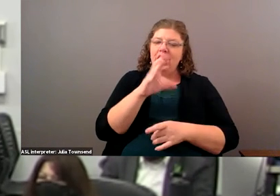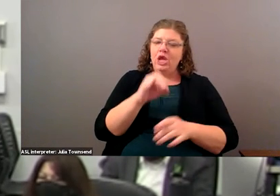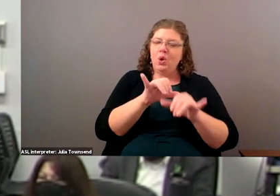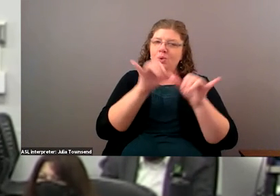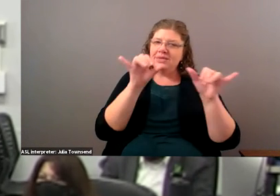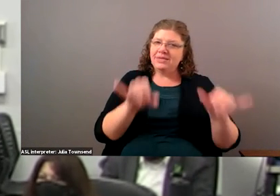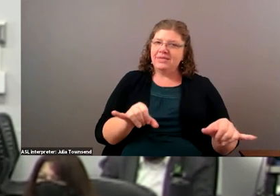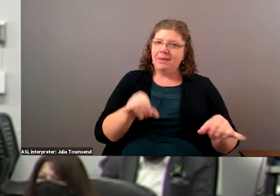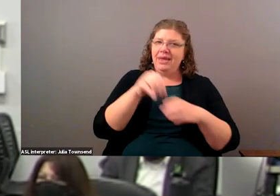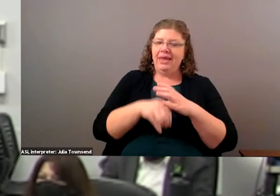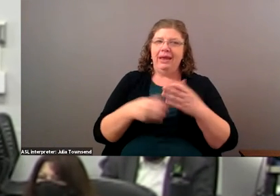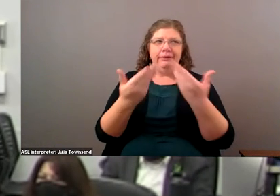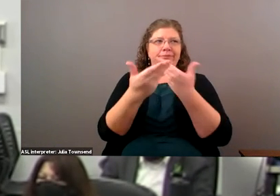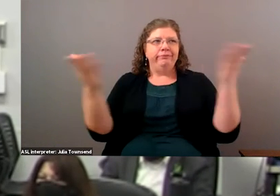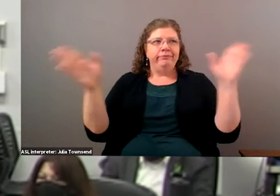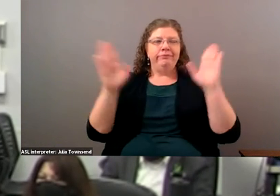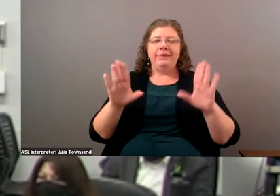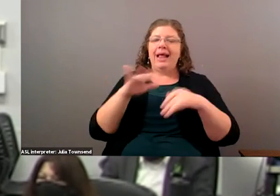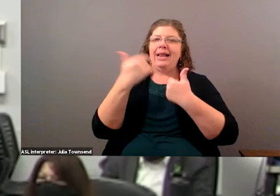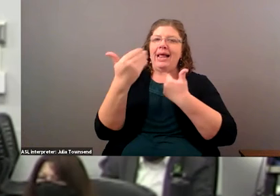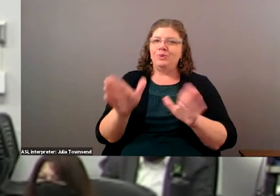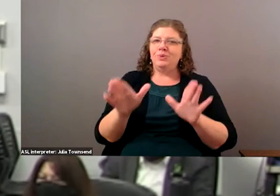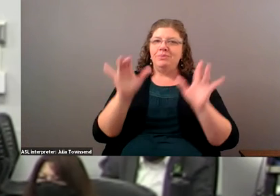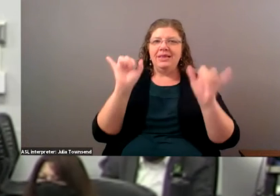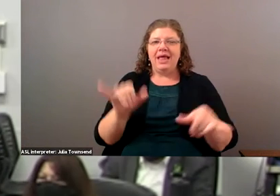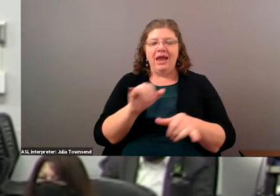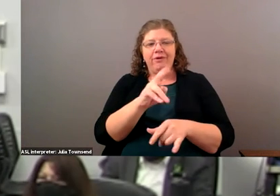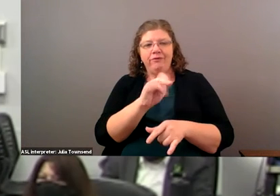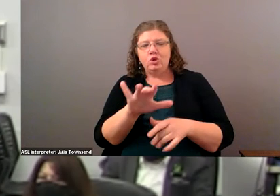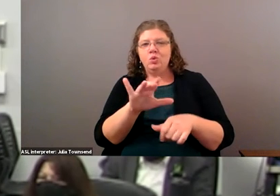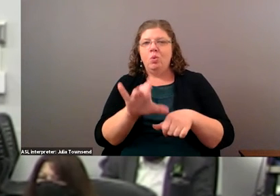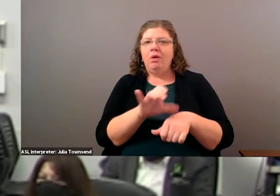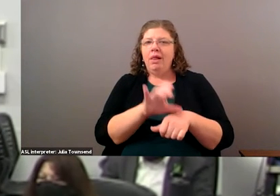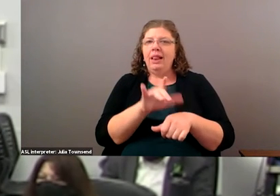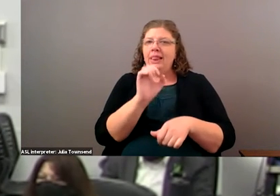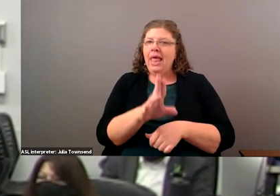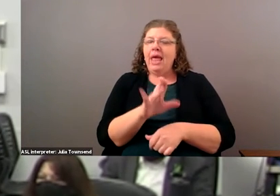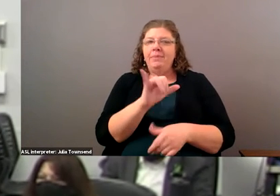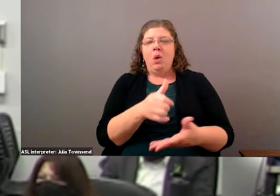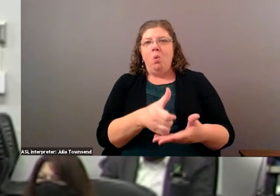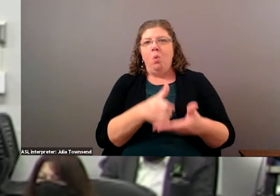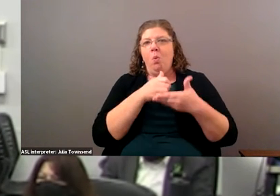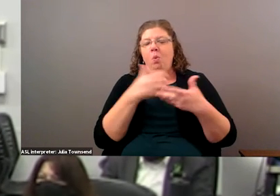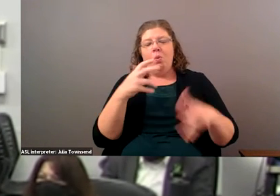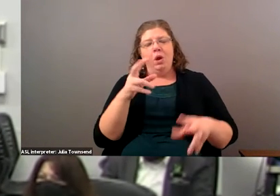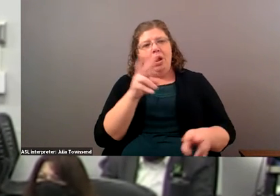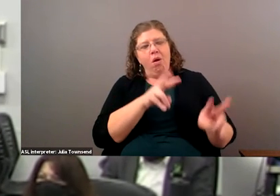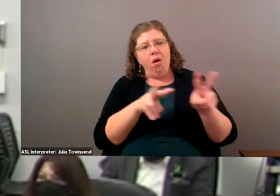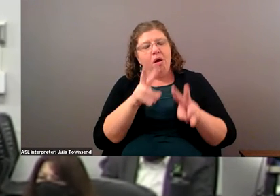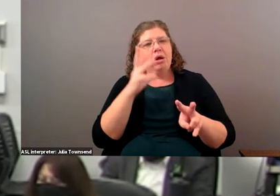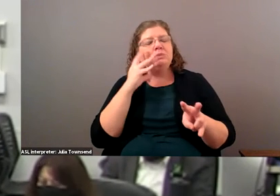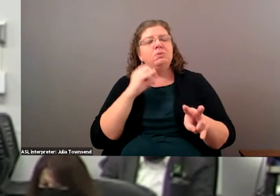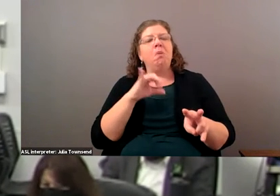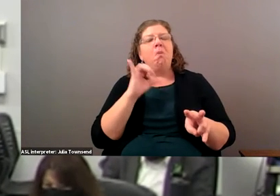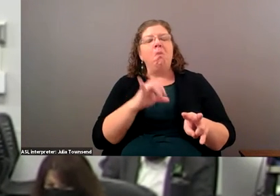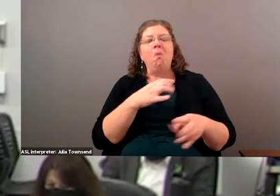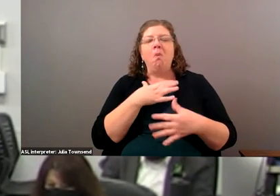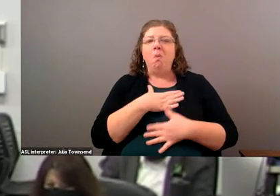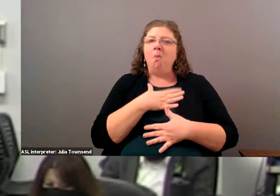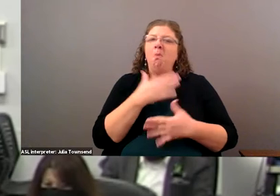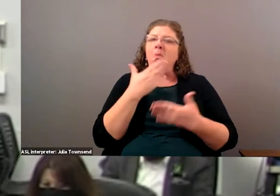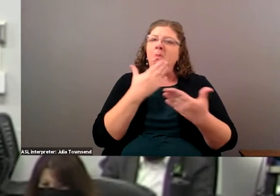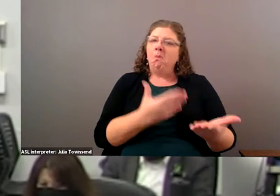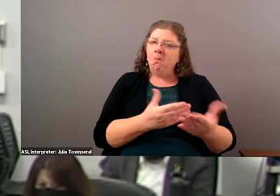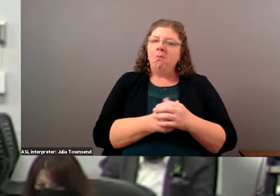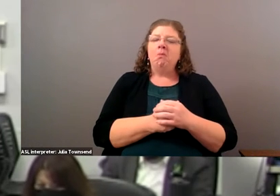cuatro paredes del salón, y en ese laboratorio virtual sí se puede. Así que esto es lo que pudimos observar y experimentar y apreciar. Y quiero resaltar que